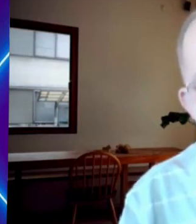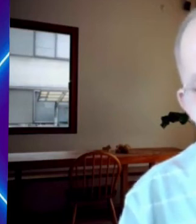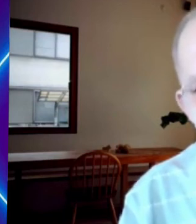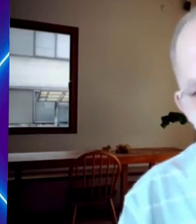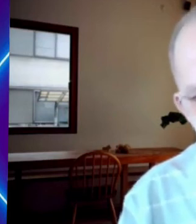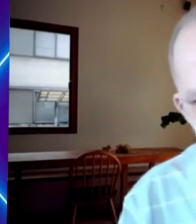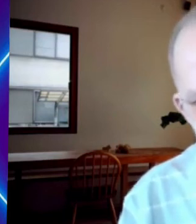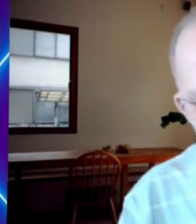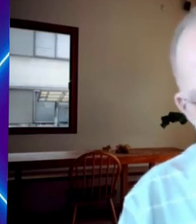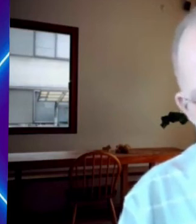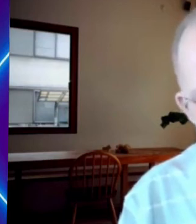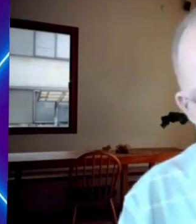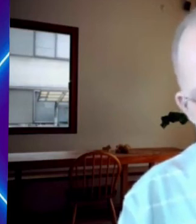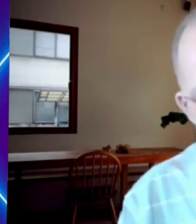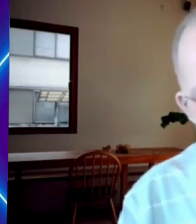esto no se repita.